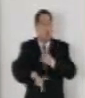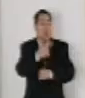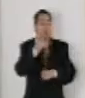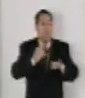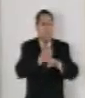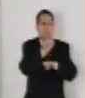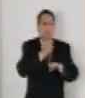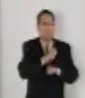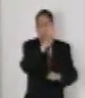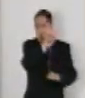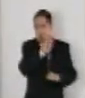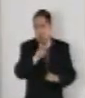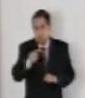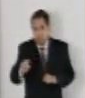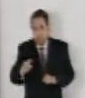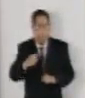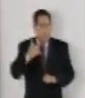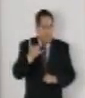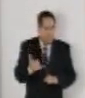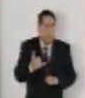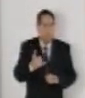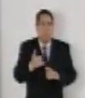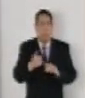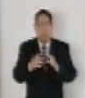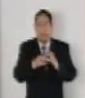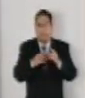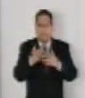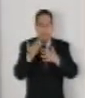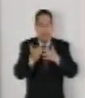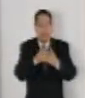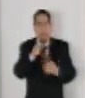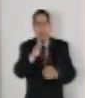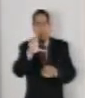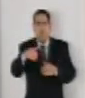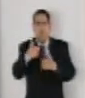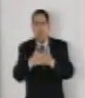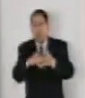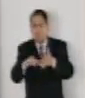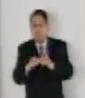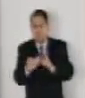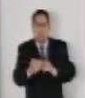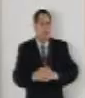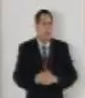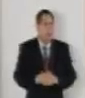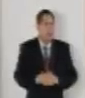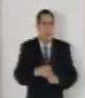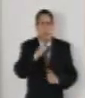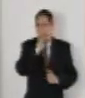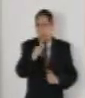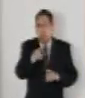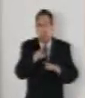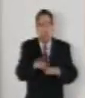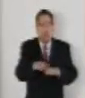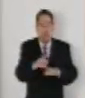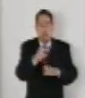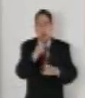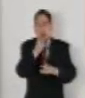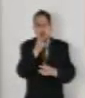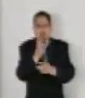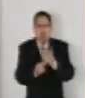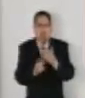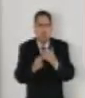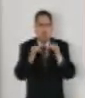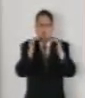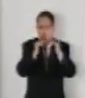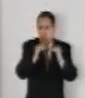la República y las intermedias de Baja California. Y el tema de la paridad ha estado